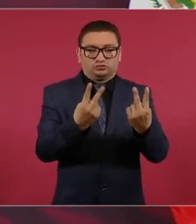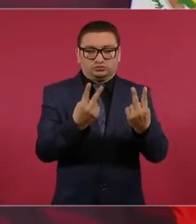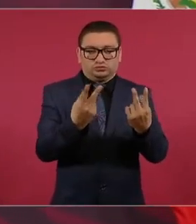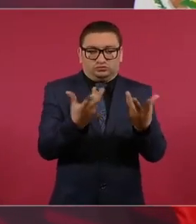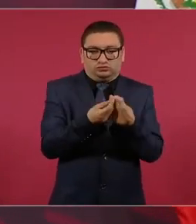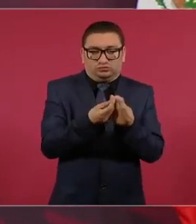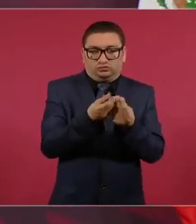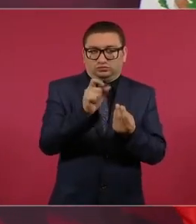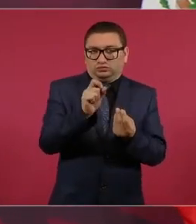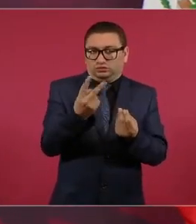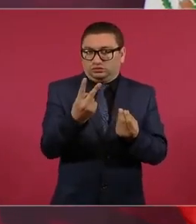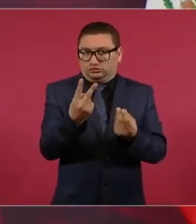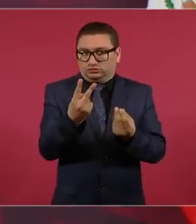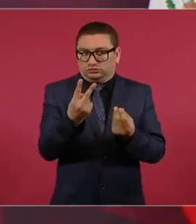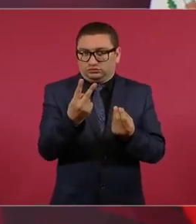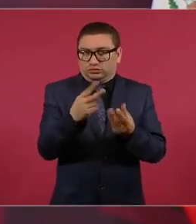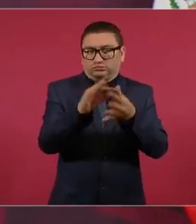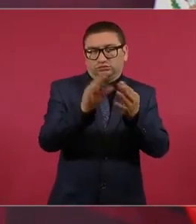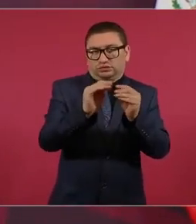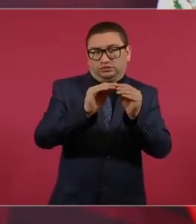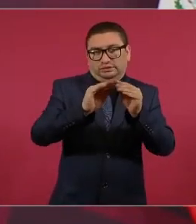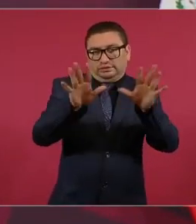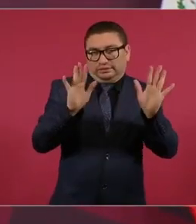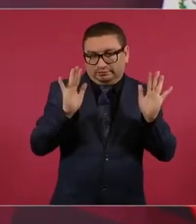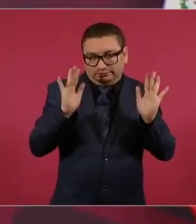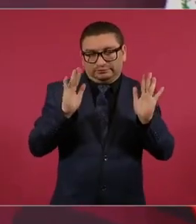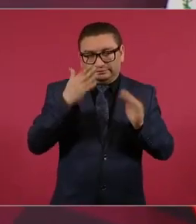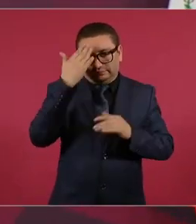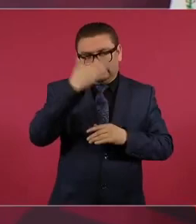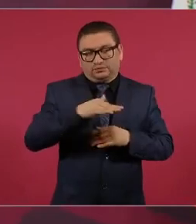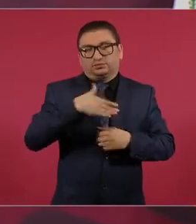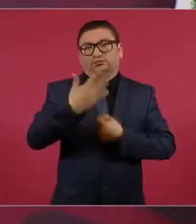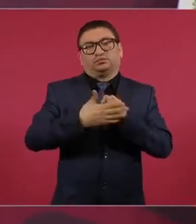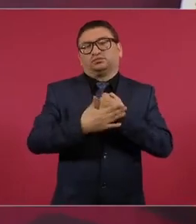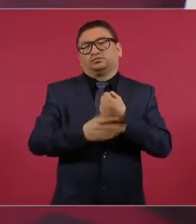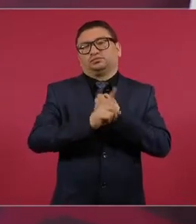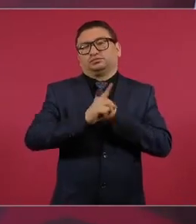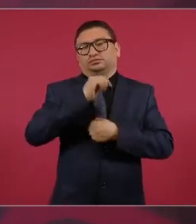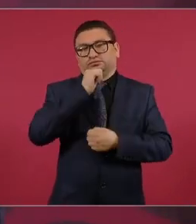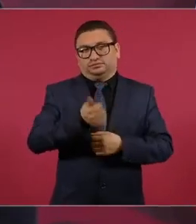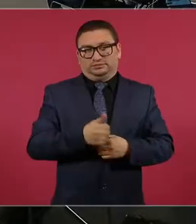22 está muy claro todo sea no va a haber